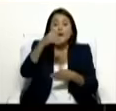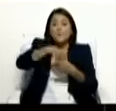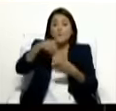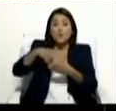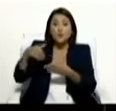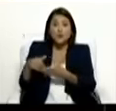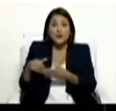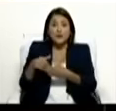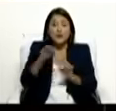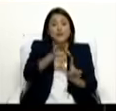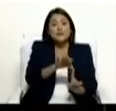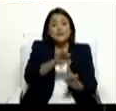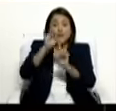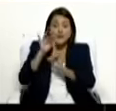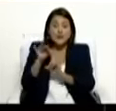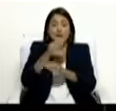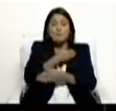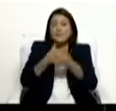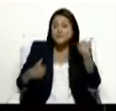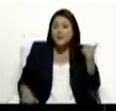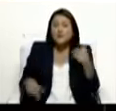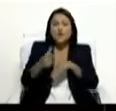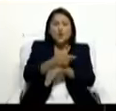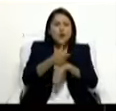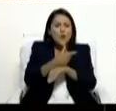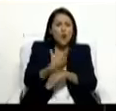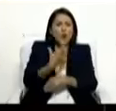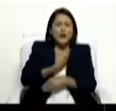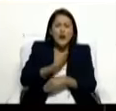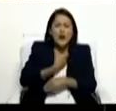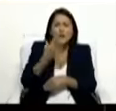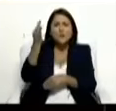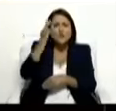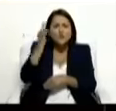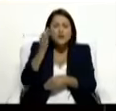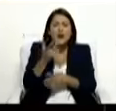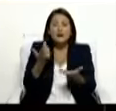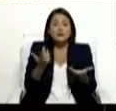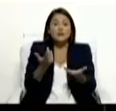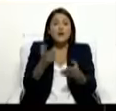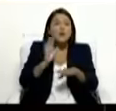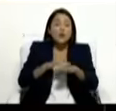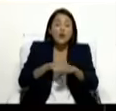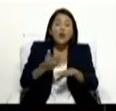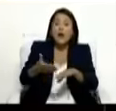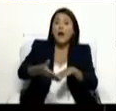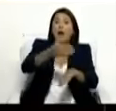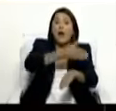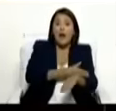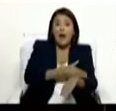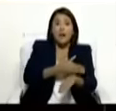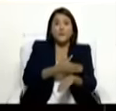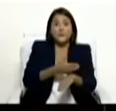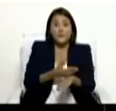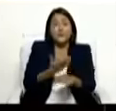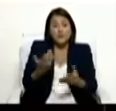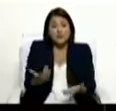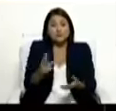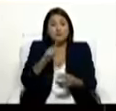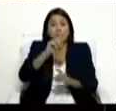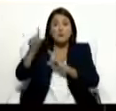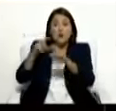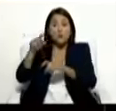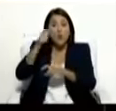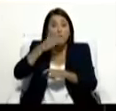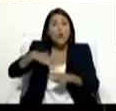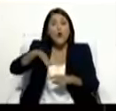eligen gobernantes o representantes, en nuestro país al pueblo se le consulta sobre materias de especial